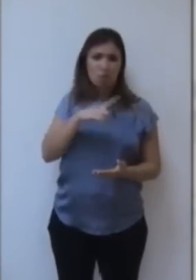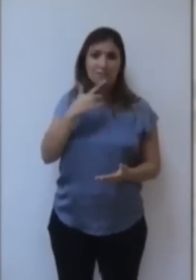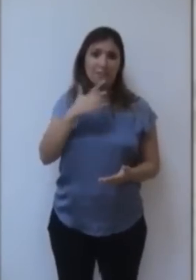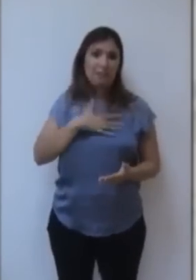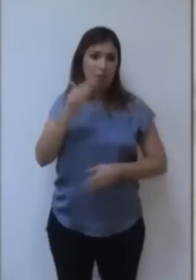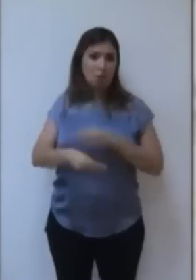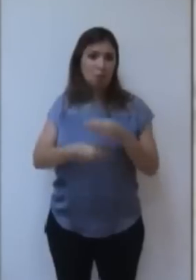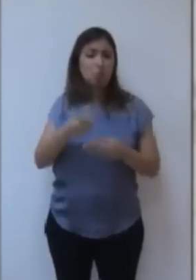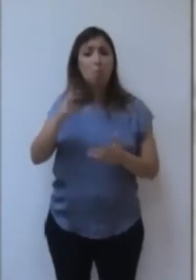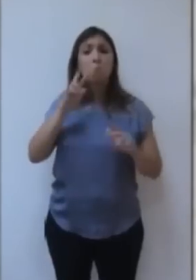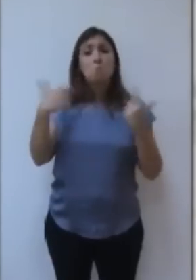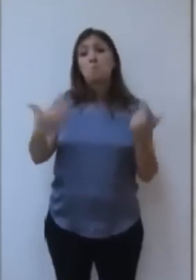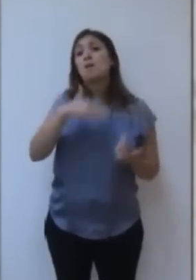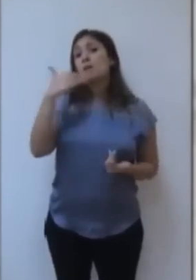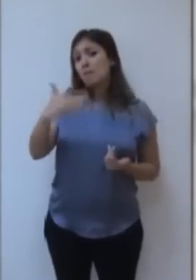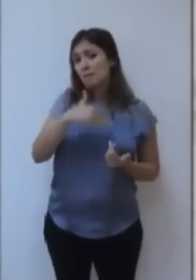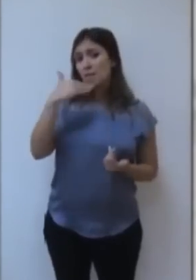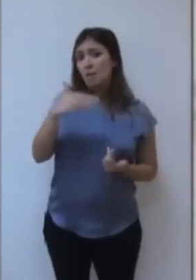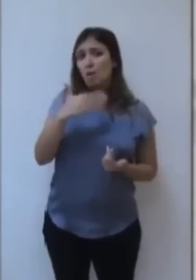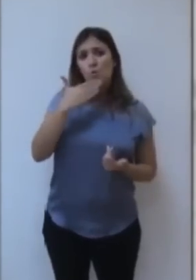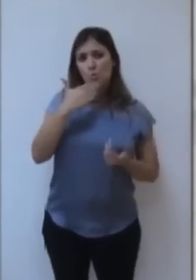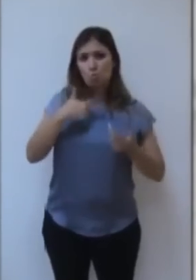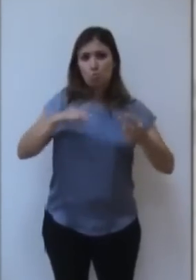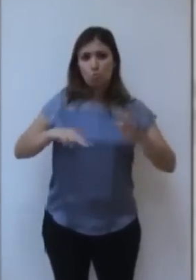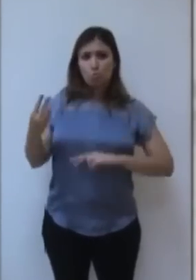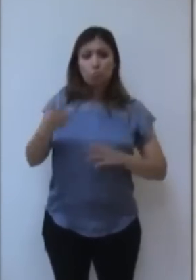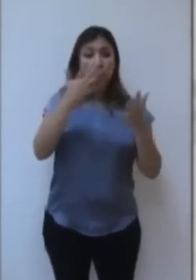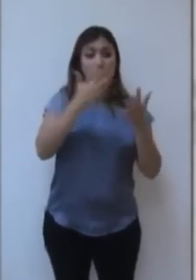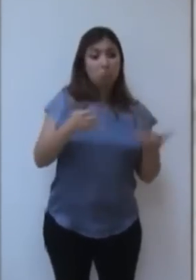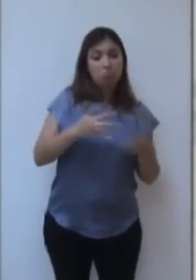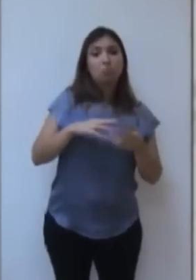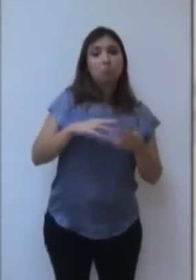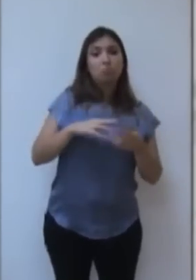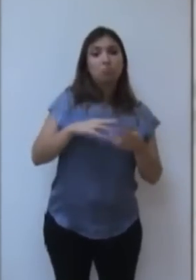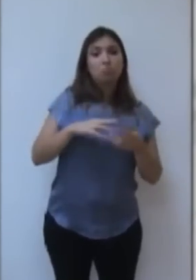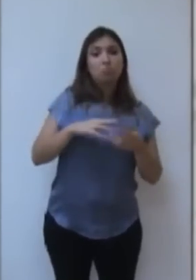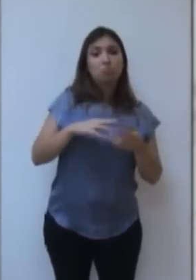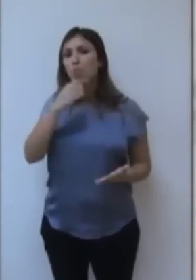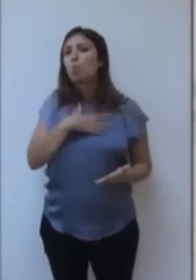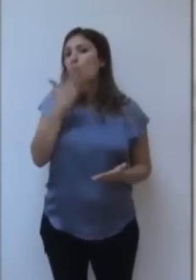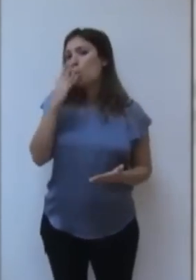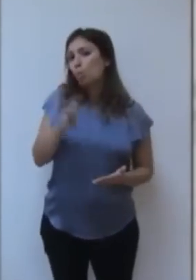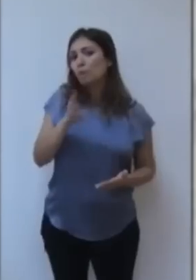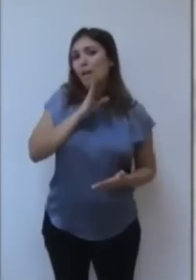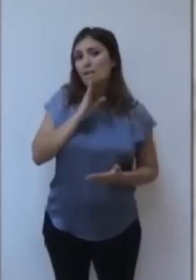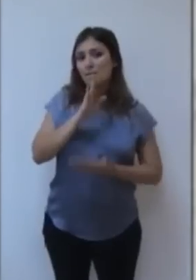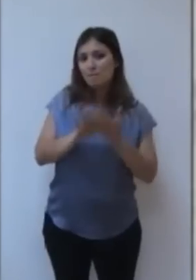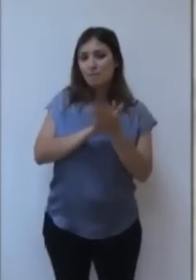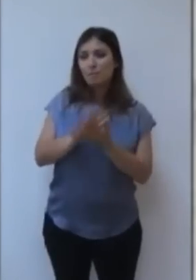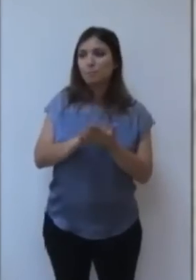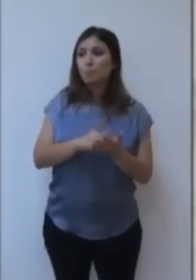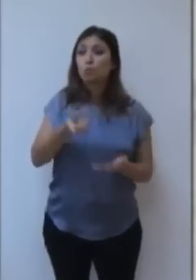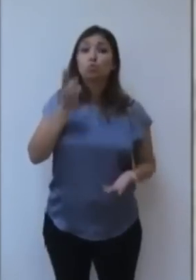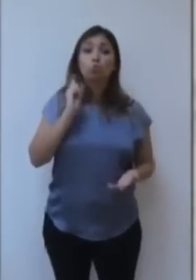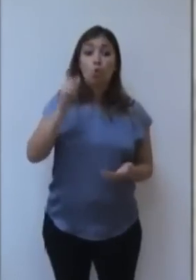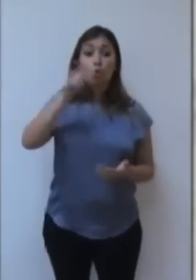aplicarlas, pues que te permita hacer convertir a lectura fácil todas estas cosas, ¿no? Que puede ser útil, un poco lo que decíamos antes, no solamente